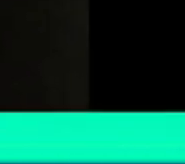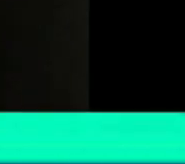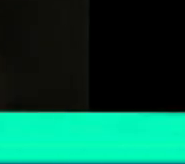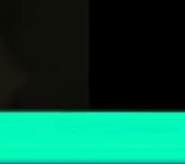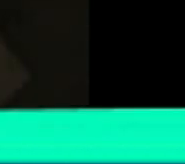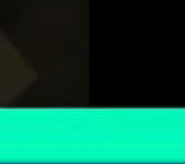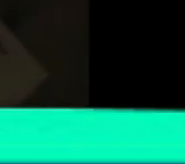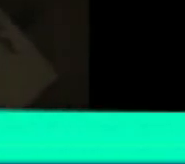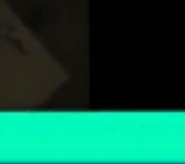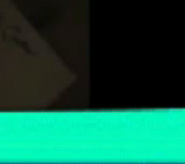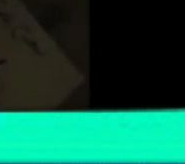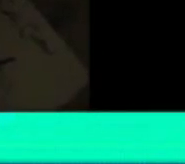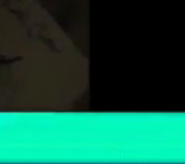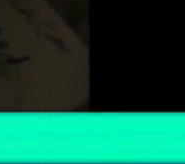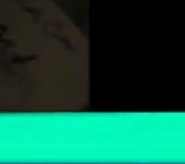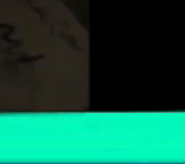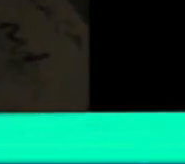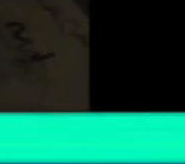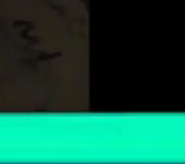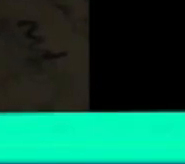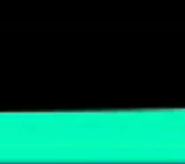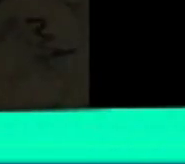da su amor.